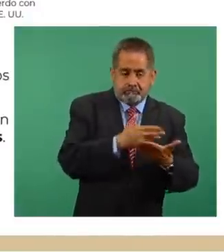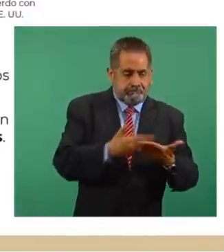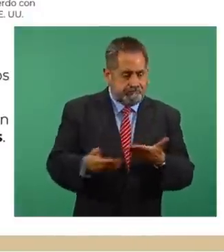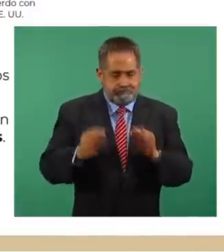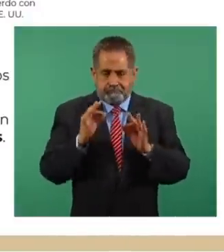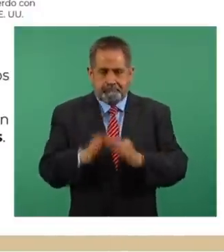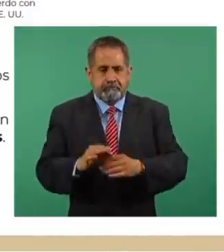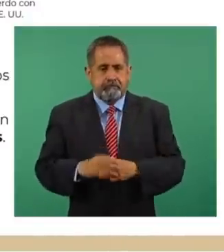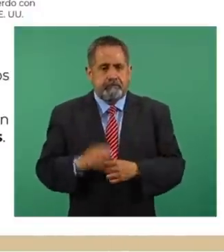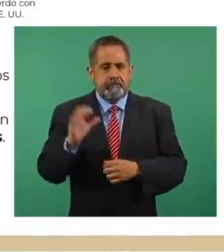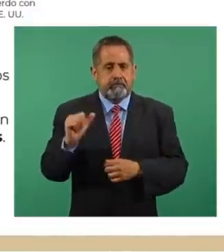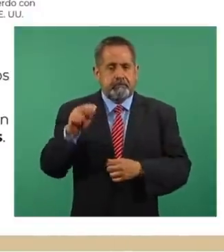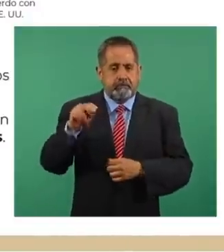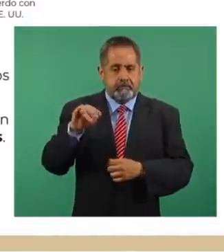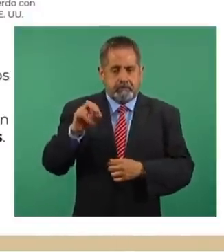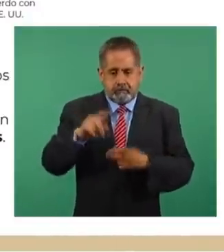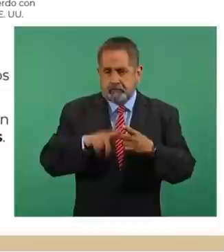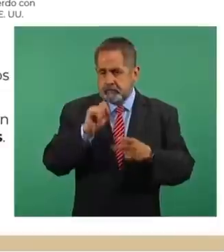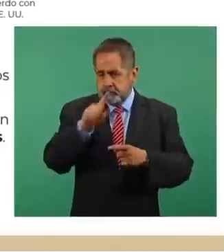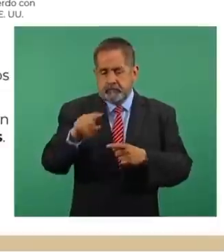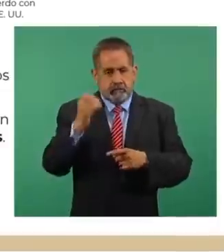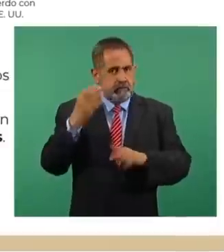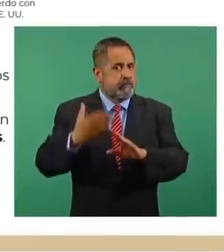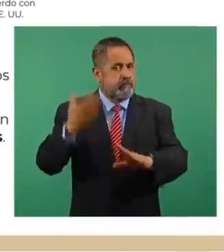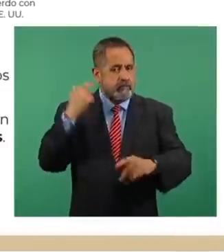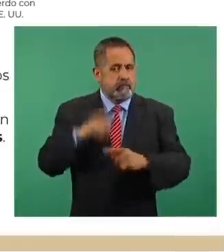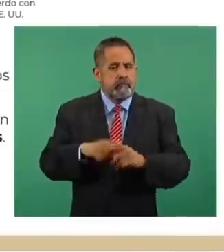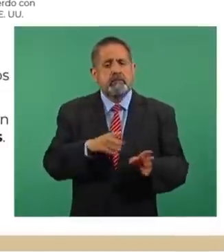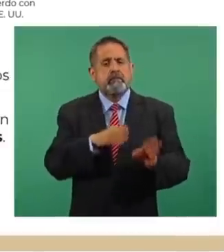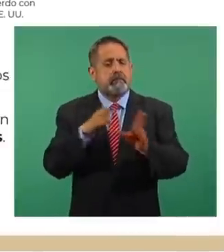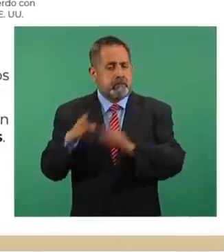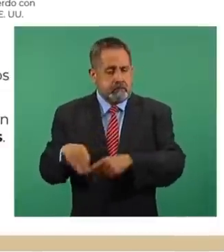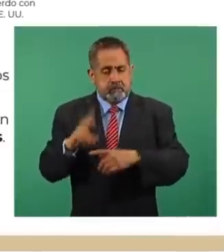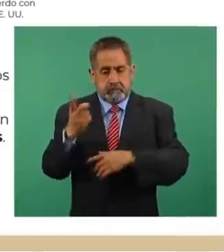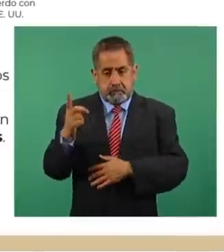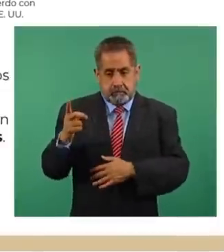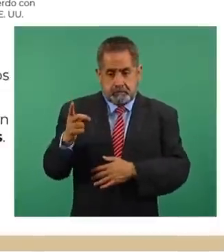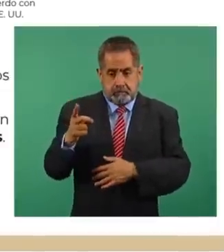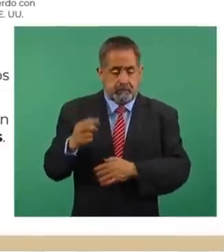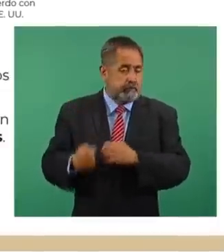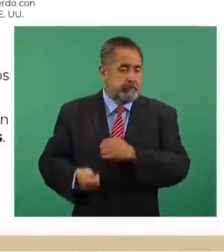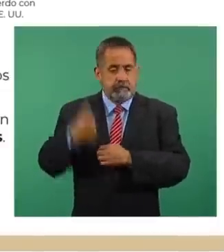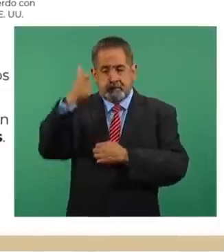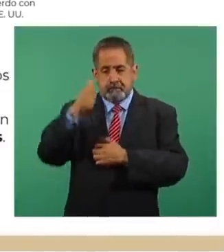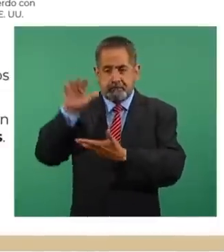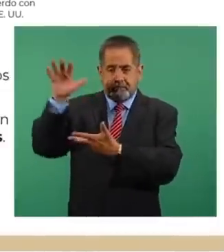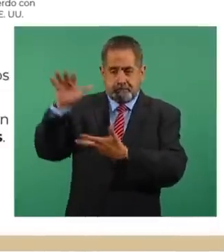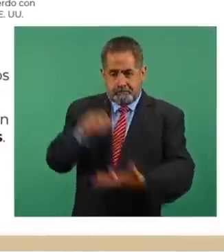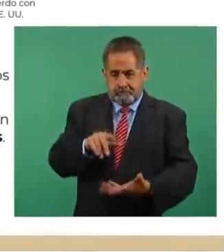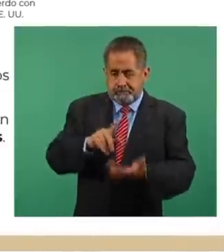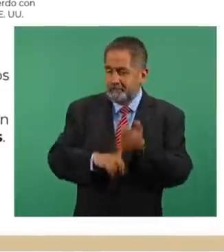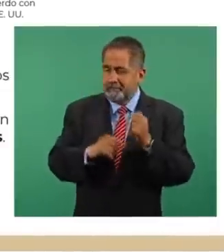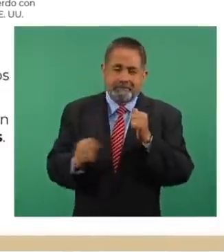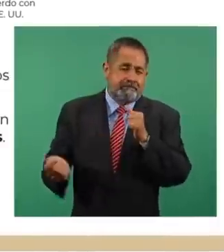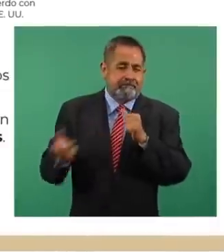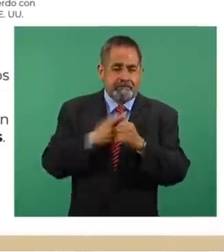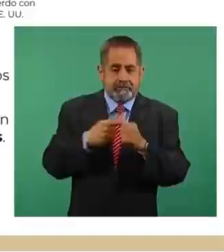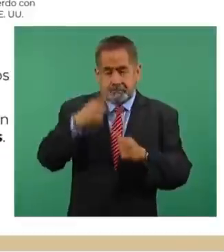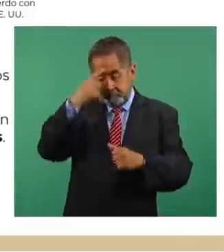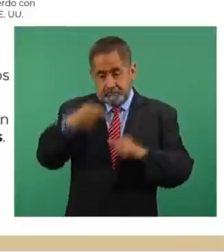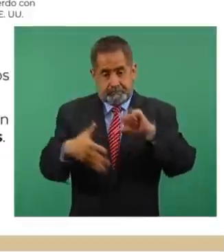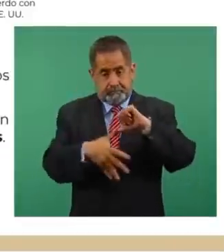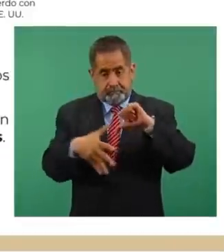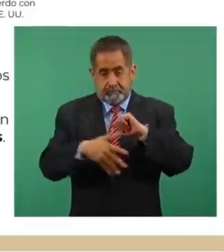CanSino, como ya lo referí, también en octubre. En diciembre tuvimos el primer cargamento con vacunas, de hecho fue la primera que llegó a América